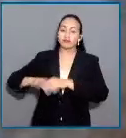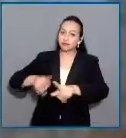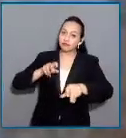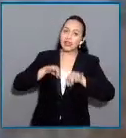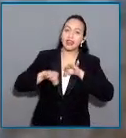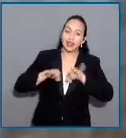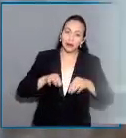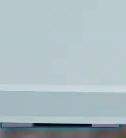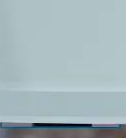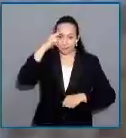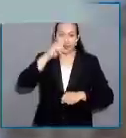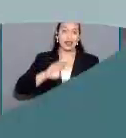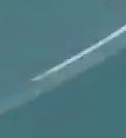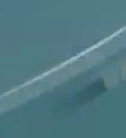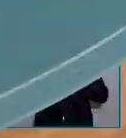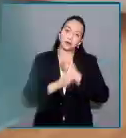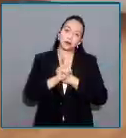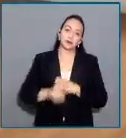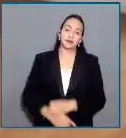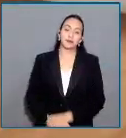naciones.